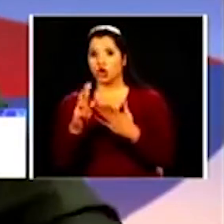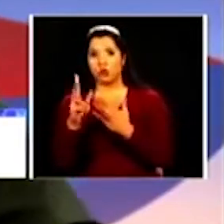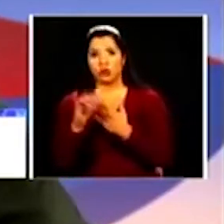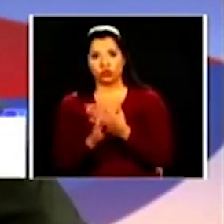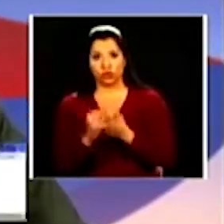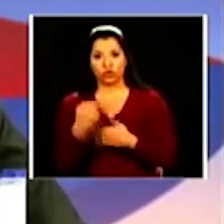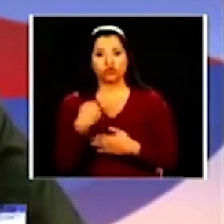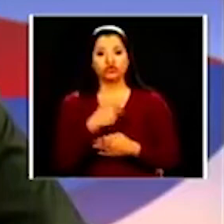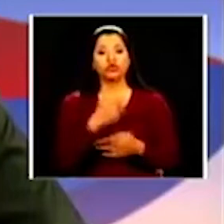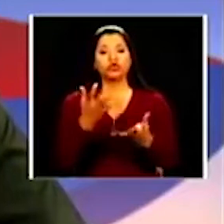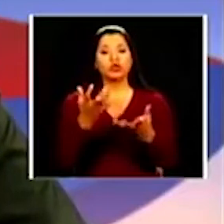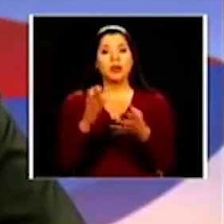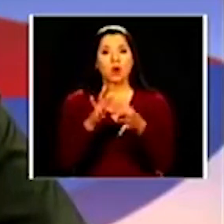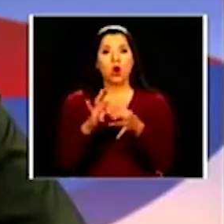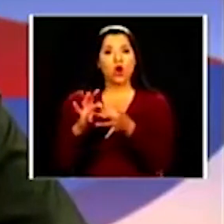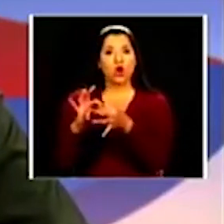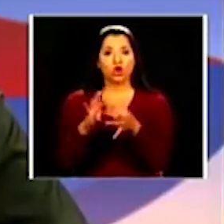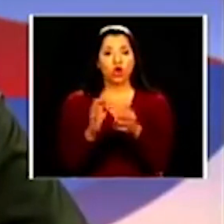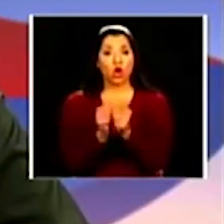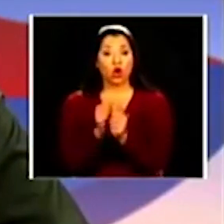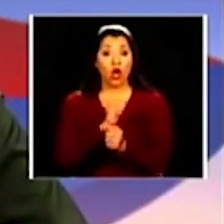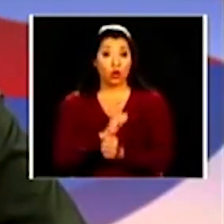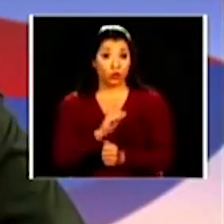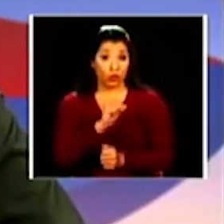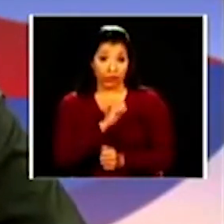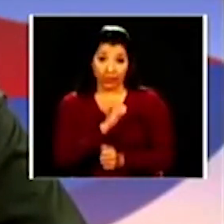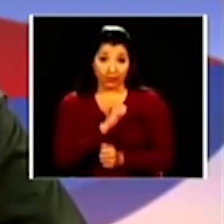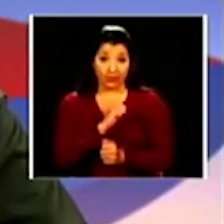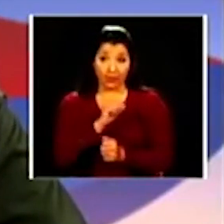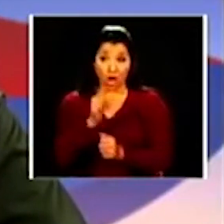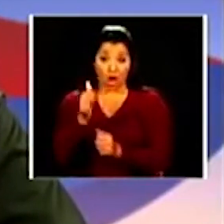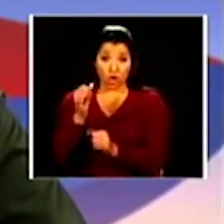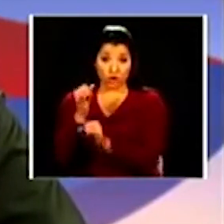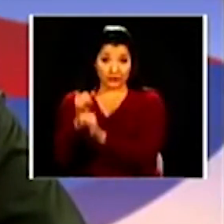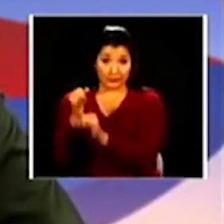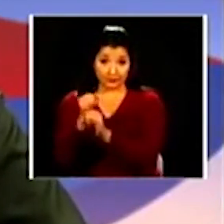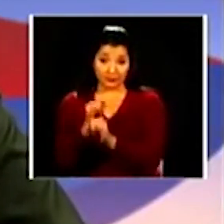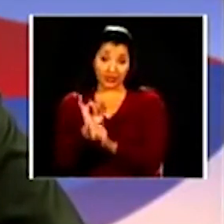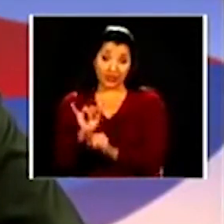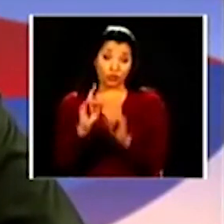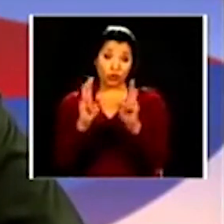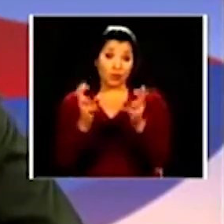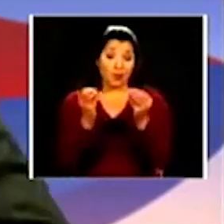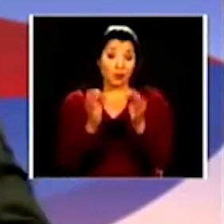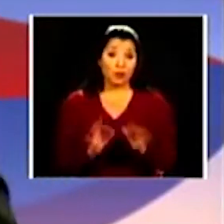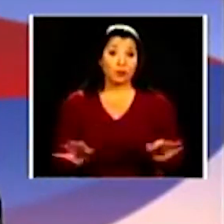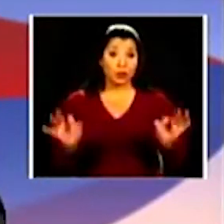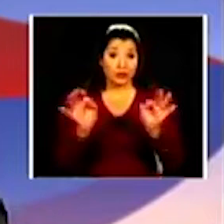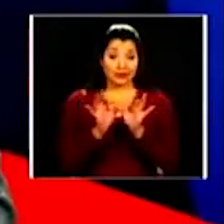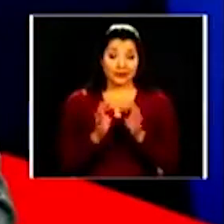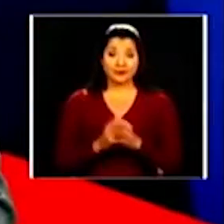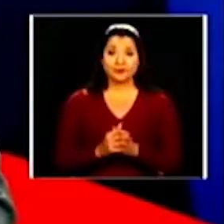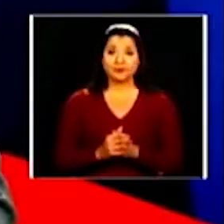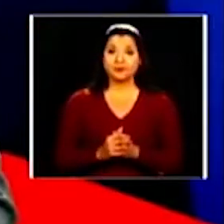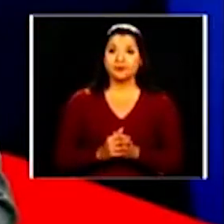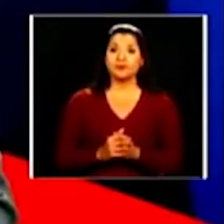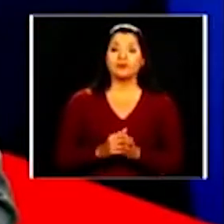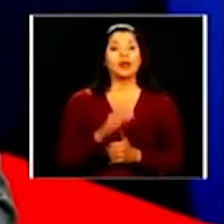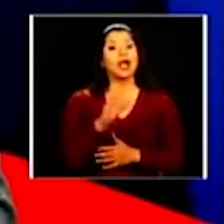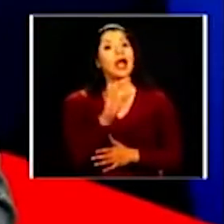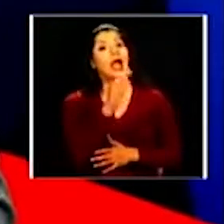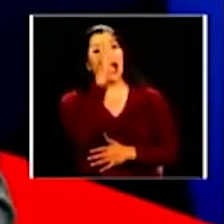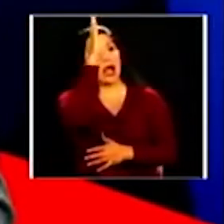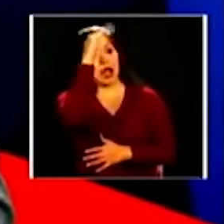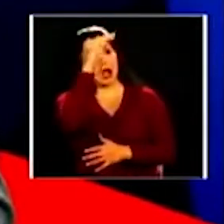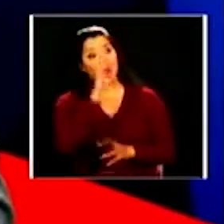en coordinación con las autoridades locales, que me parece que son vitales en temas tan importantes como este. Don Carlos, su respuesta para